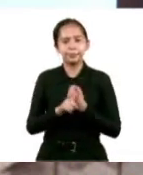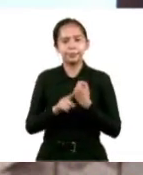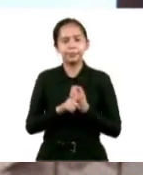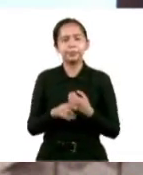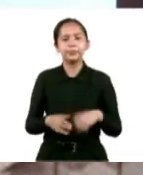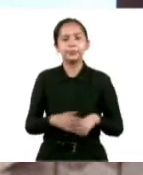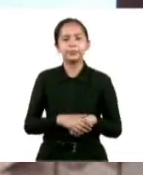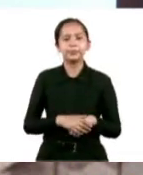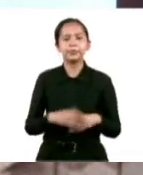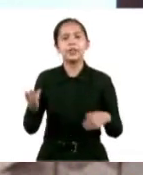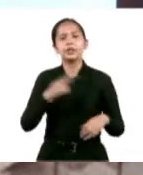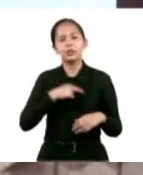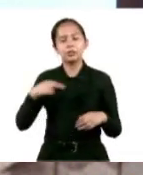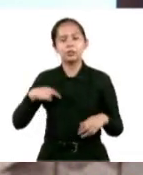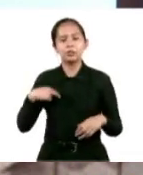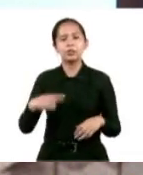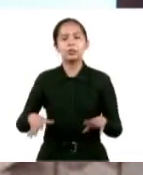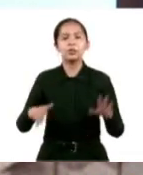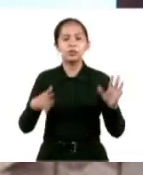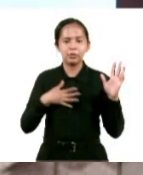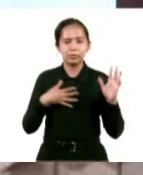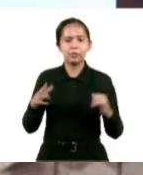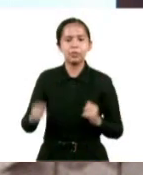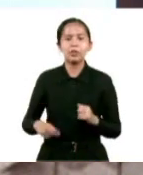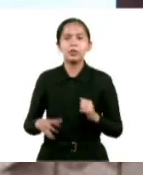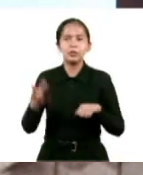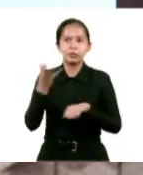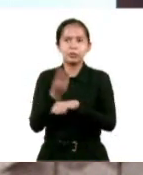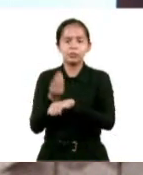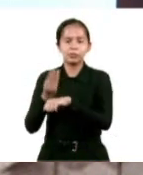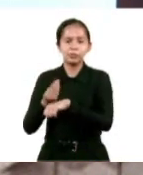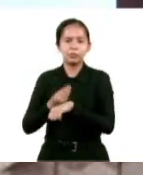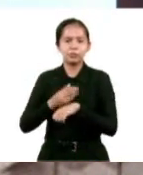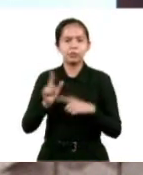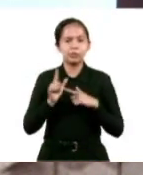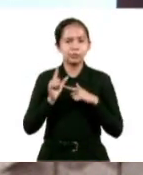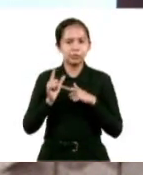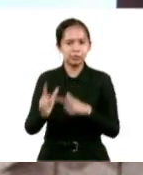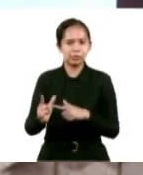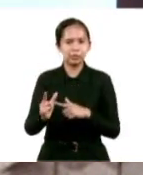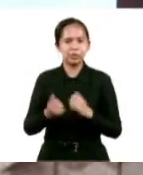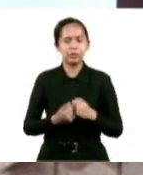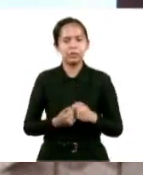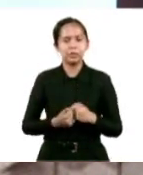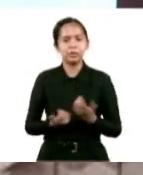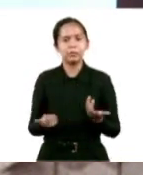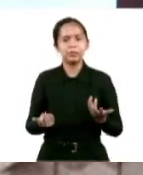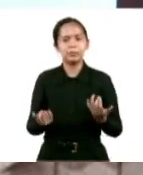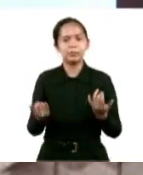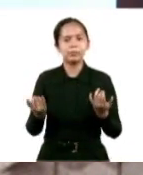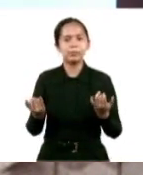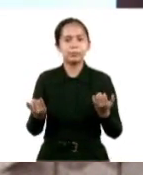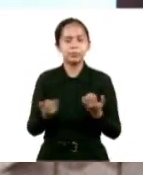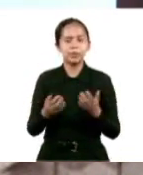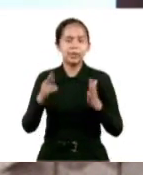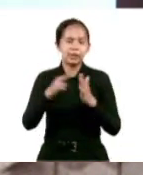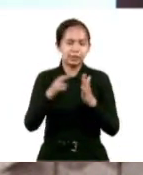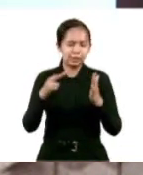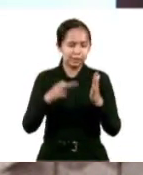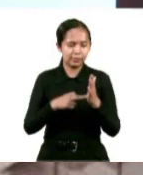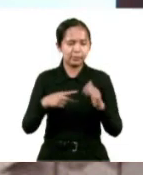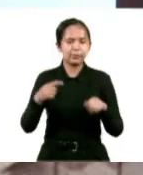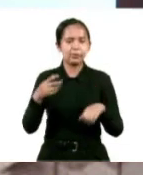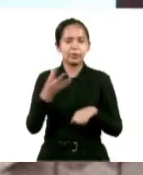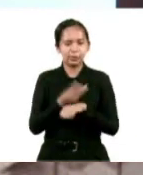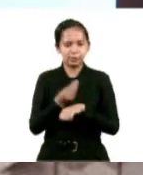compromiso en reforzar la estructura y elevar su nivel de seguridad estructural, como dije, con base al reglamento vigente de